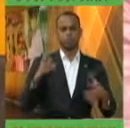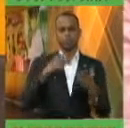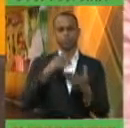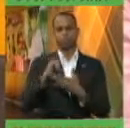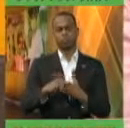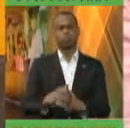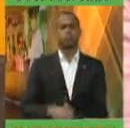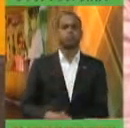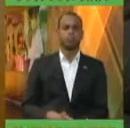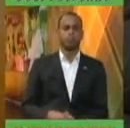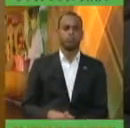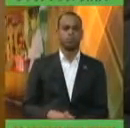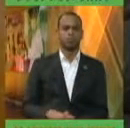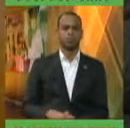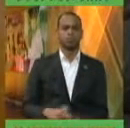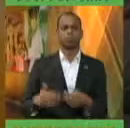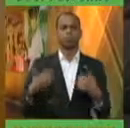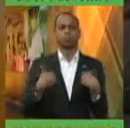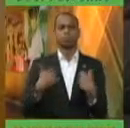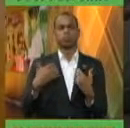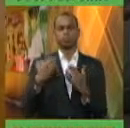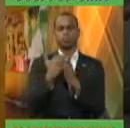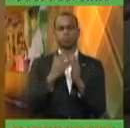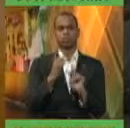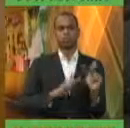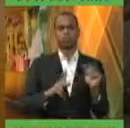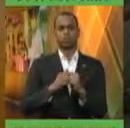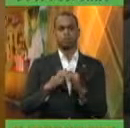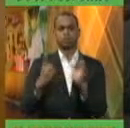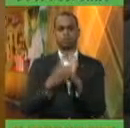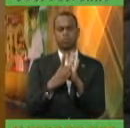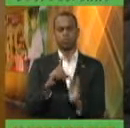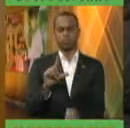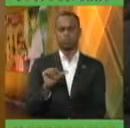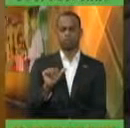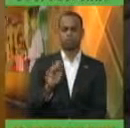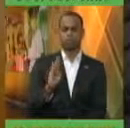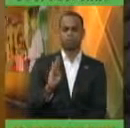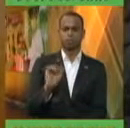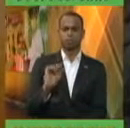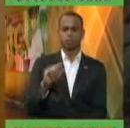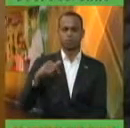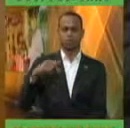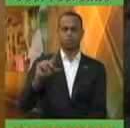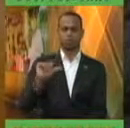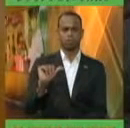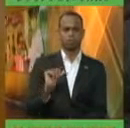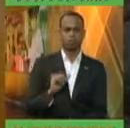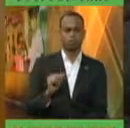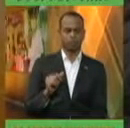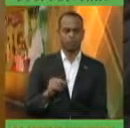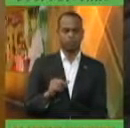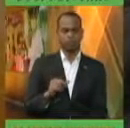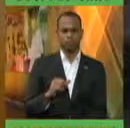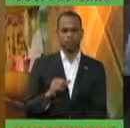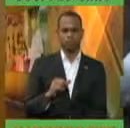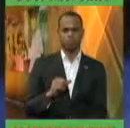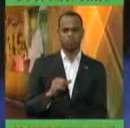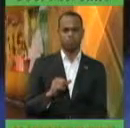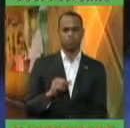tenemos un registro de personas con discapacidades ahí en la barquita hay un conteo ello